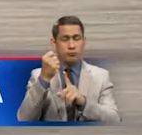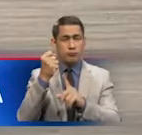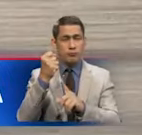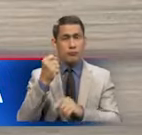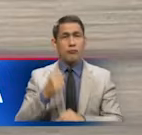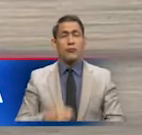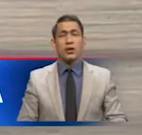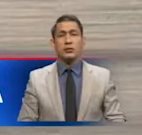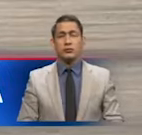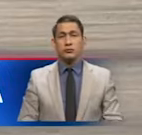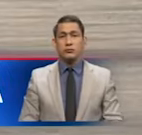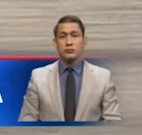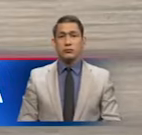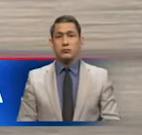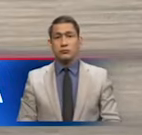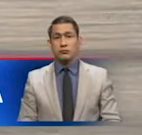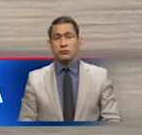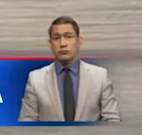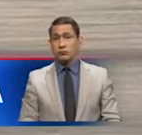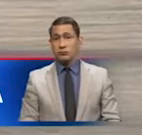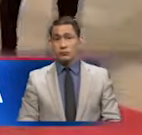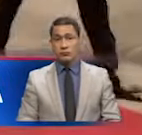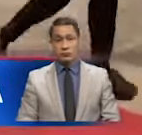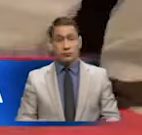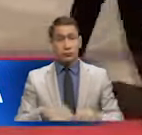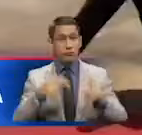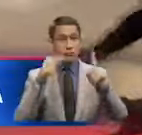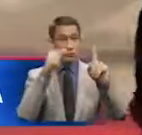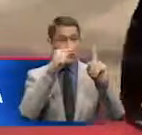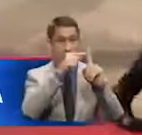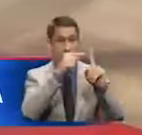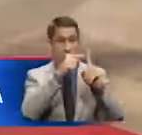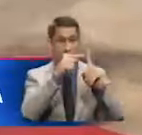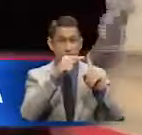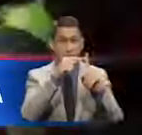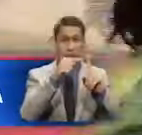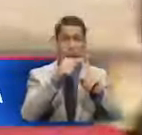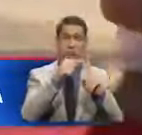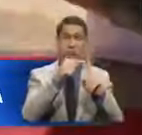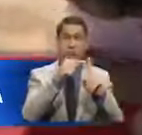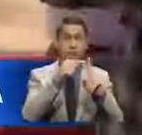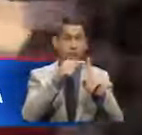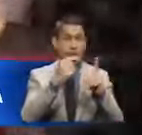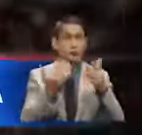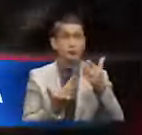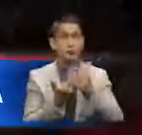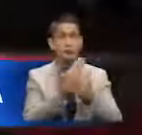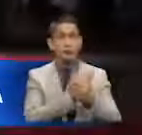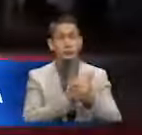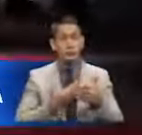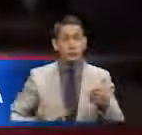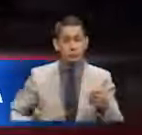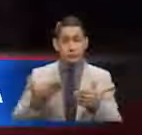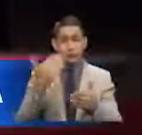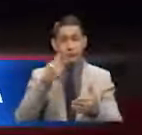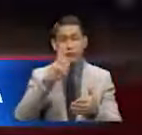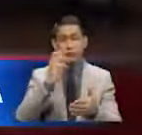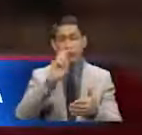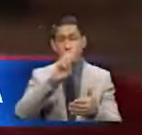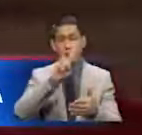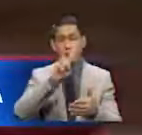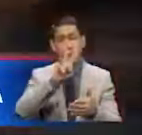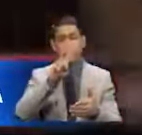Ariel Henry tomó las riendas del poder en Haití después del asesinato del presidente Jovenel Moïse en 2021. Tras permanecer en